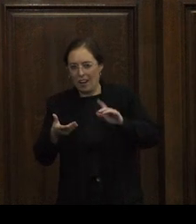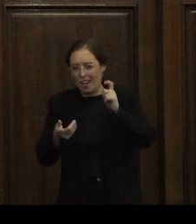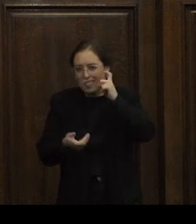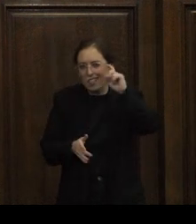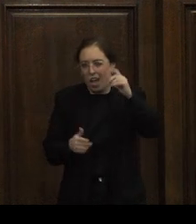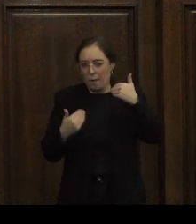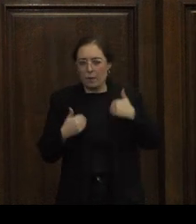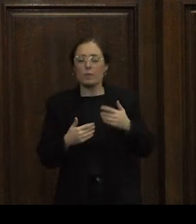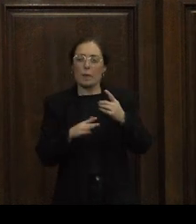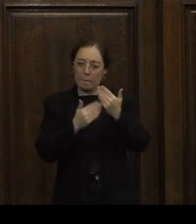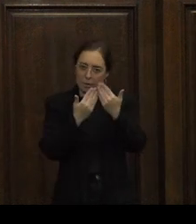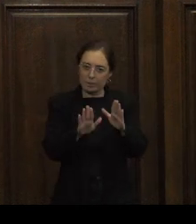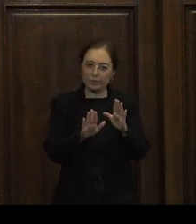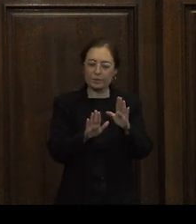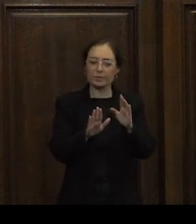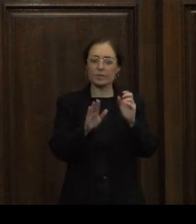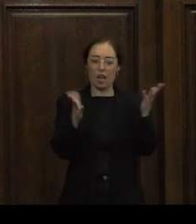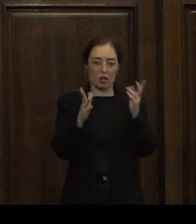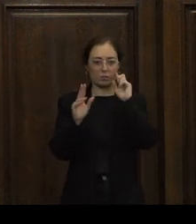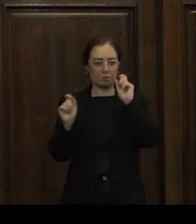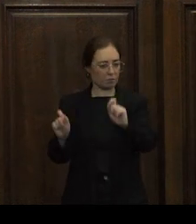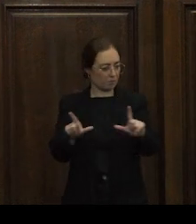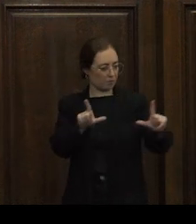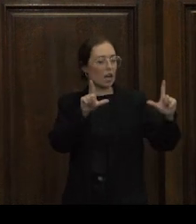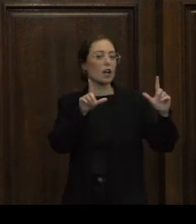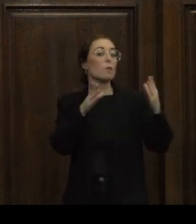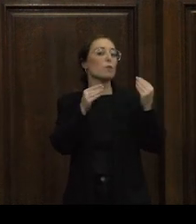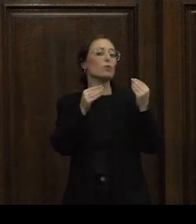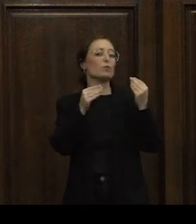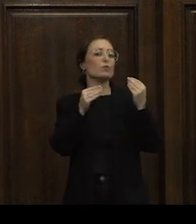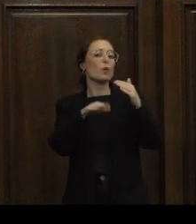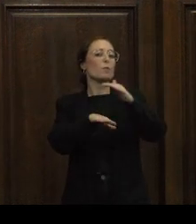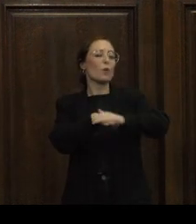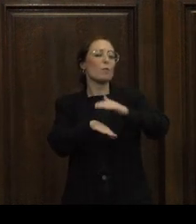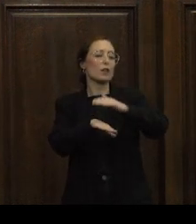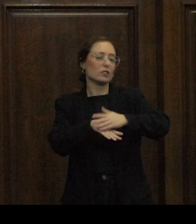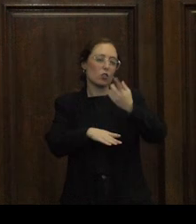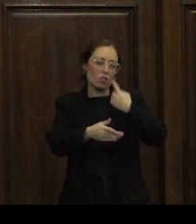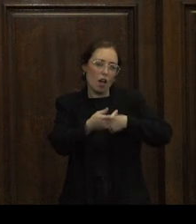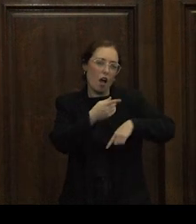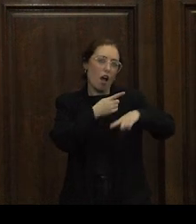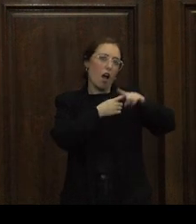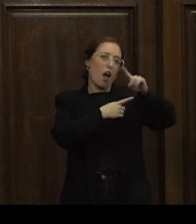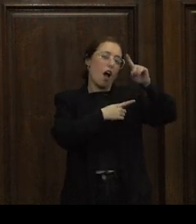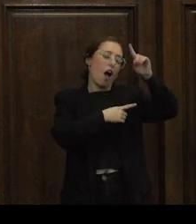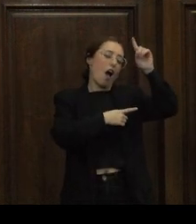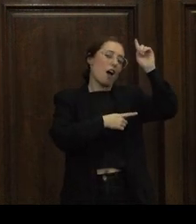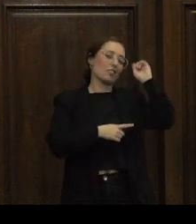Empecemos por el principio, ¿no? Estas imágenes remiten a varios mitos fundadores de la democracia representativa